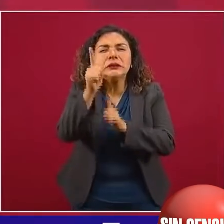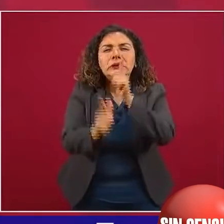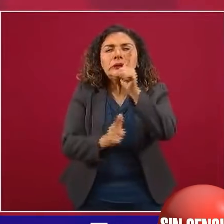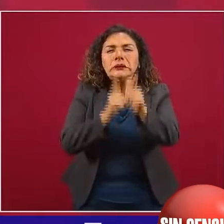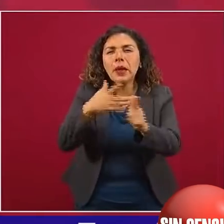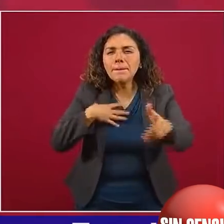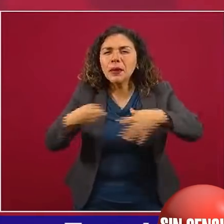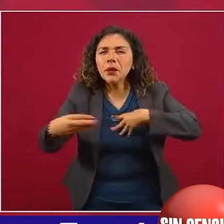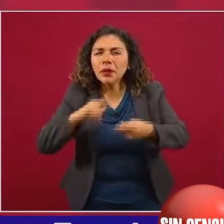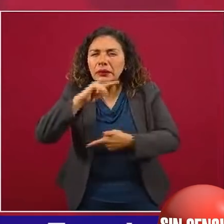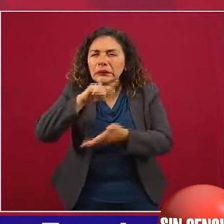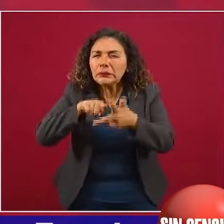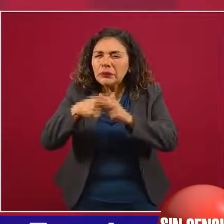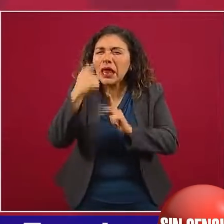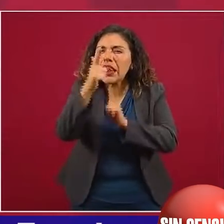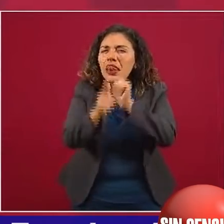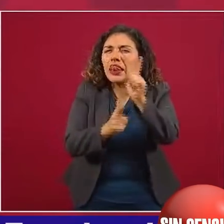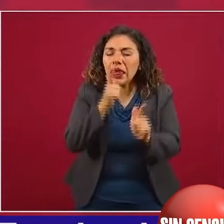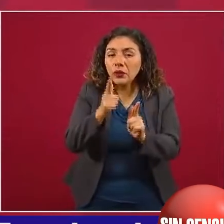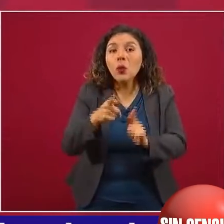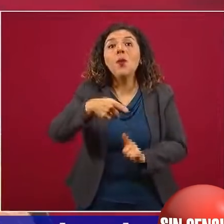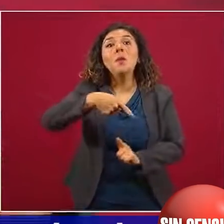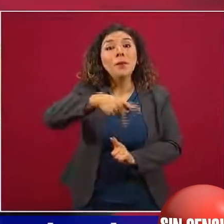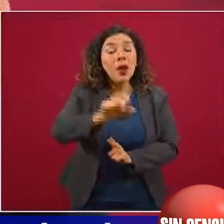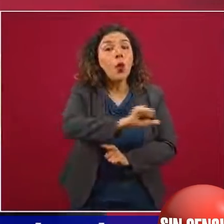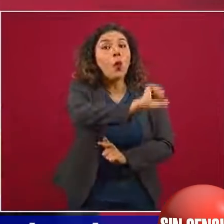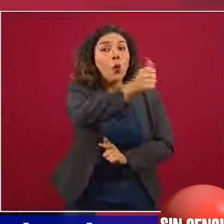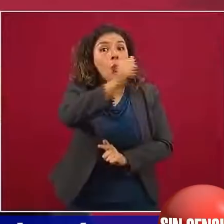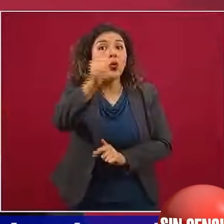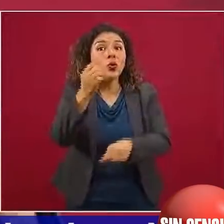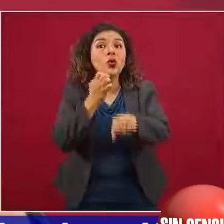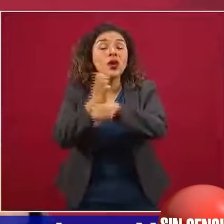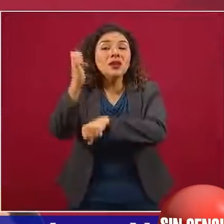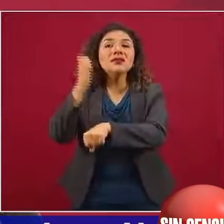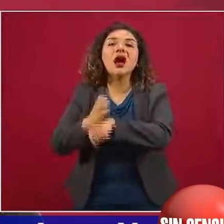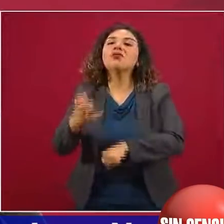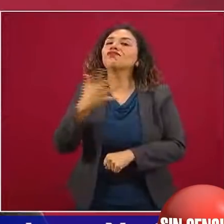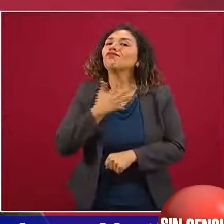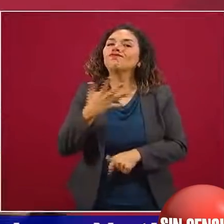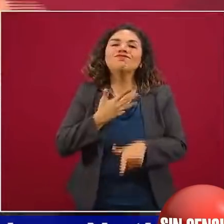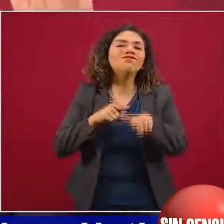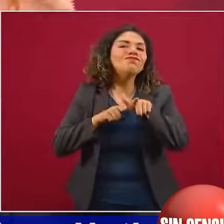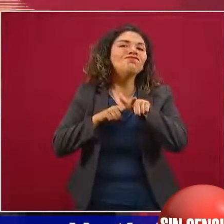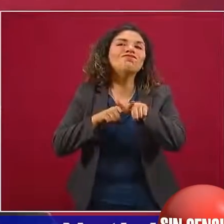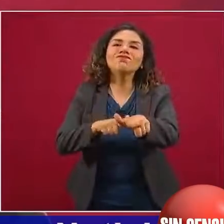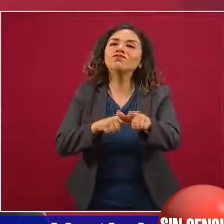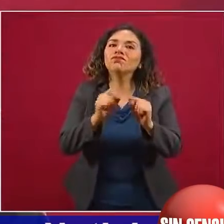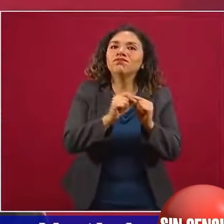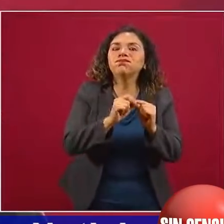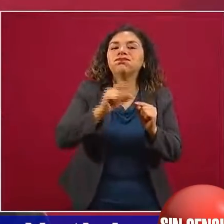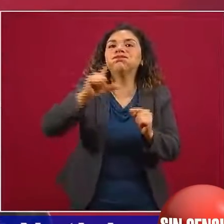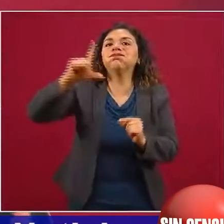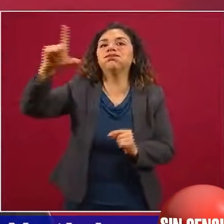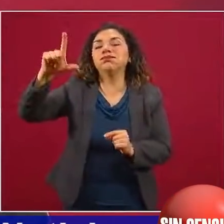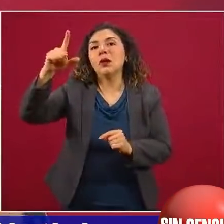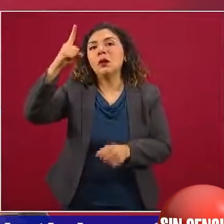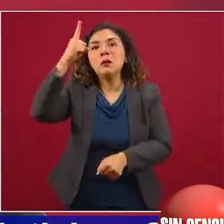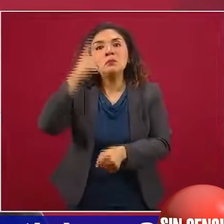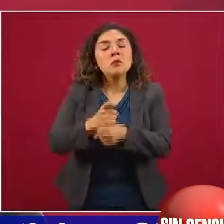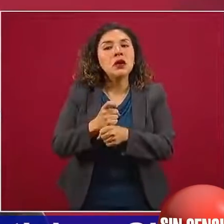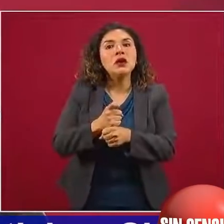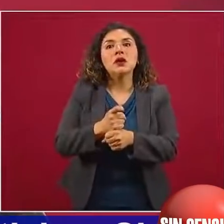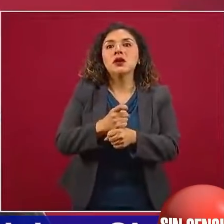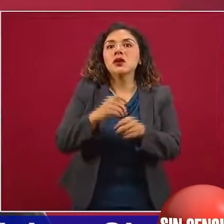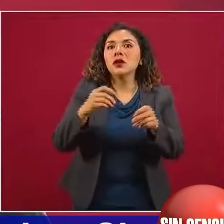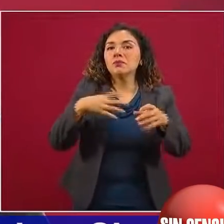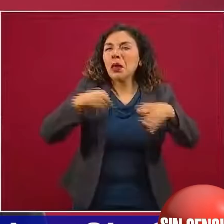de aumento, pero también hay otros que siguen teniendo su crecimiento primario, su